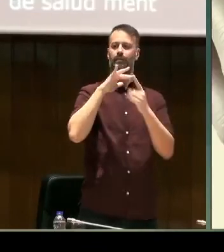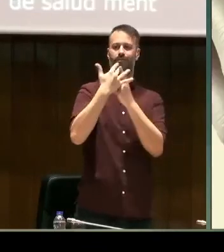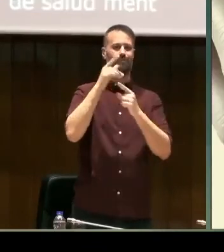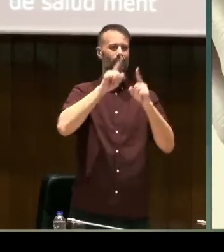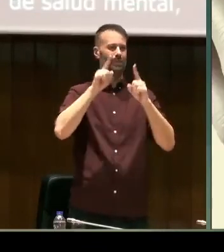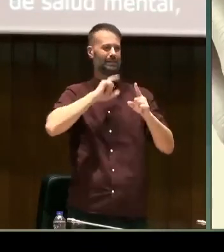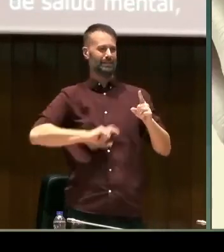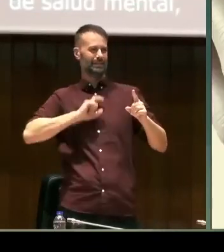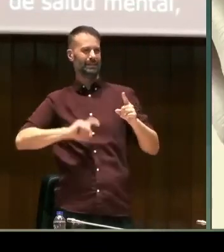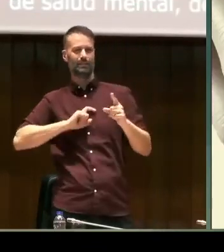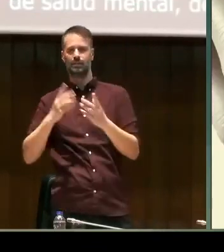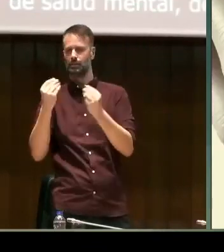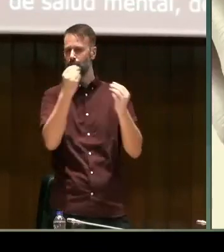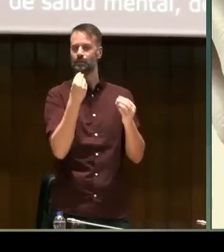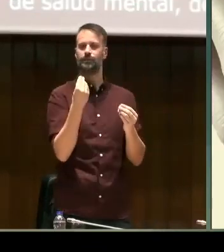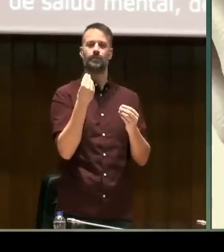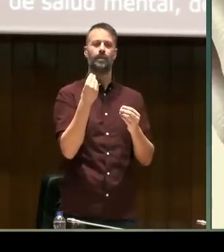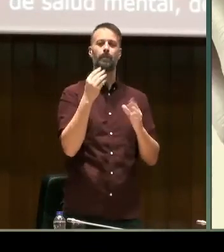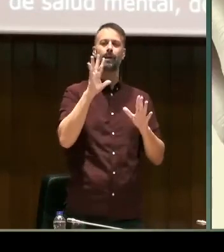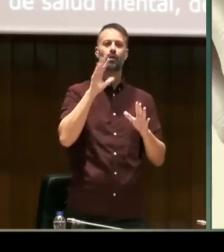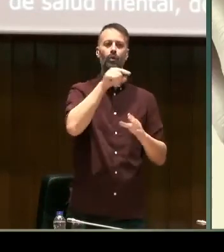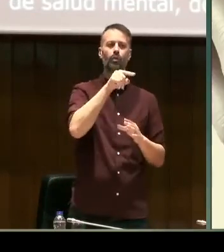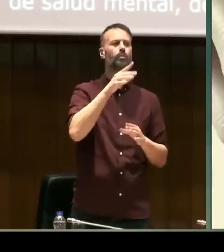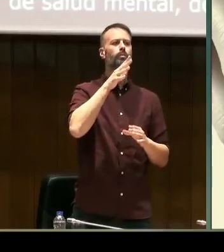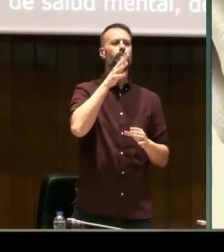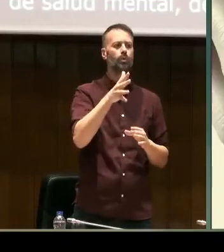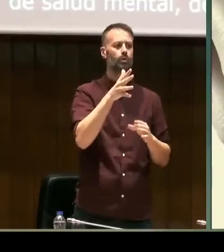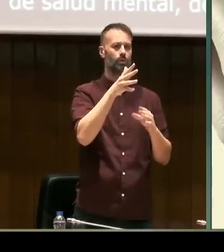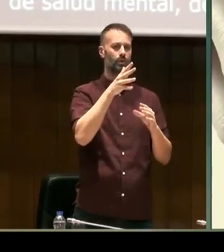en comparación con la población oyente.